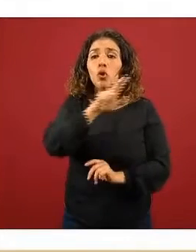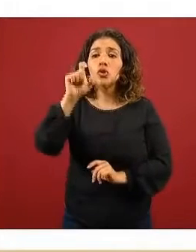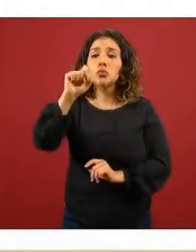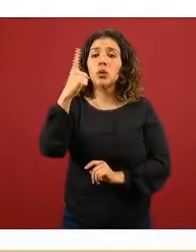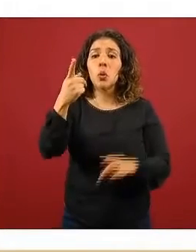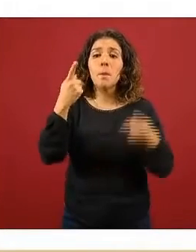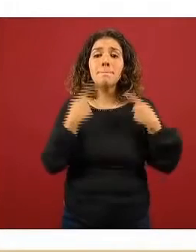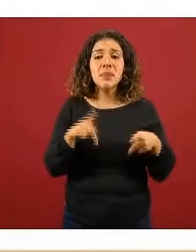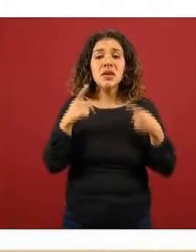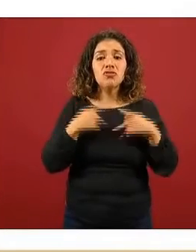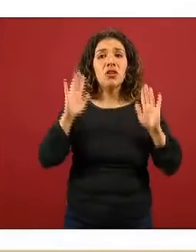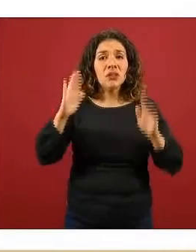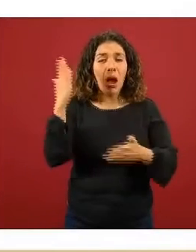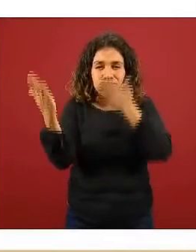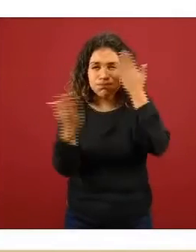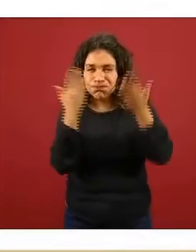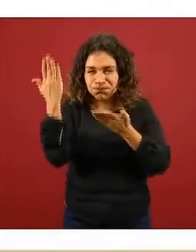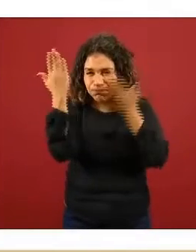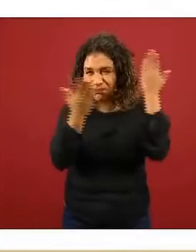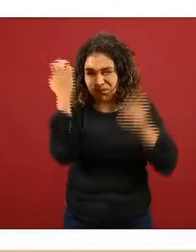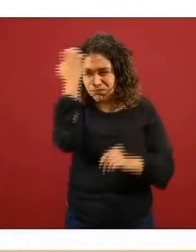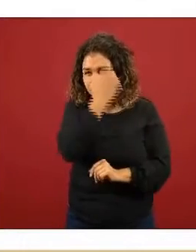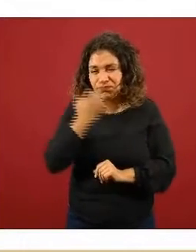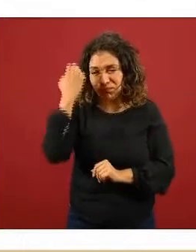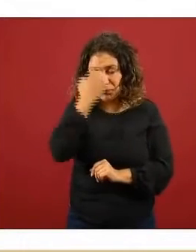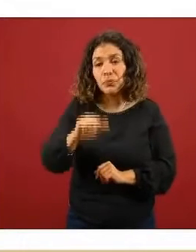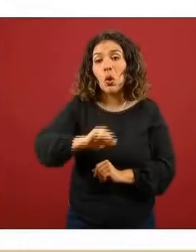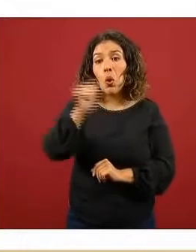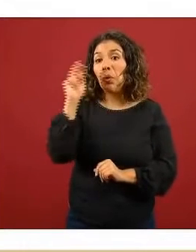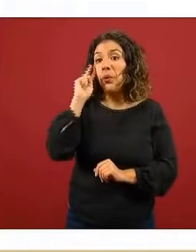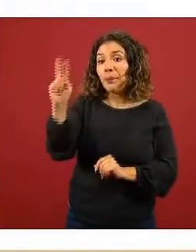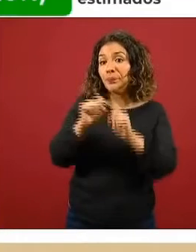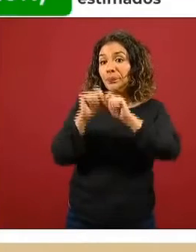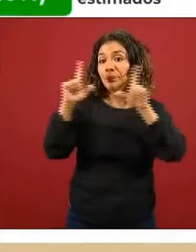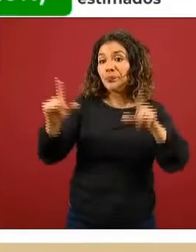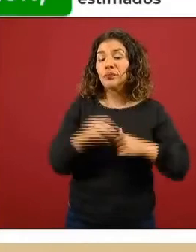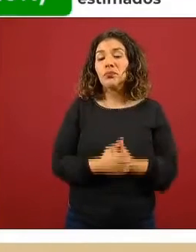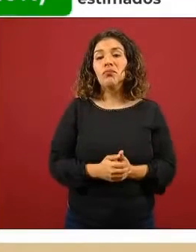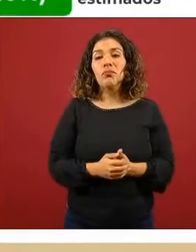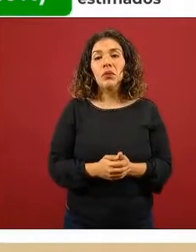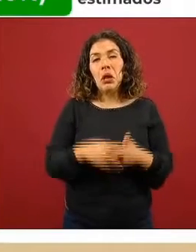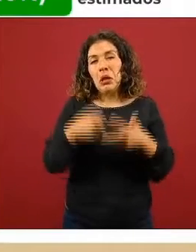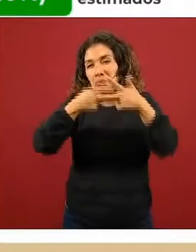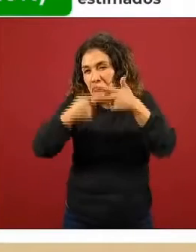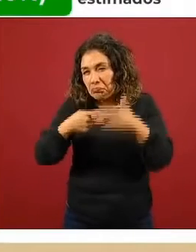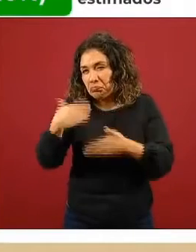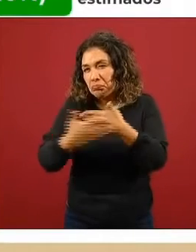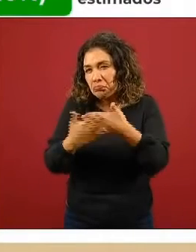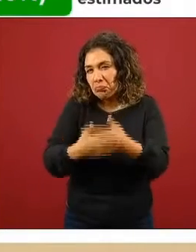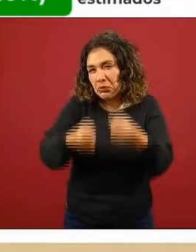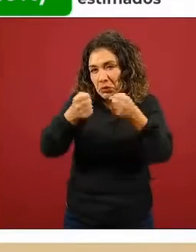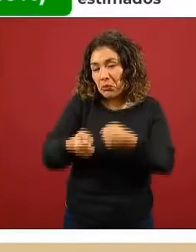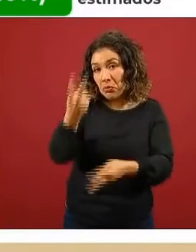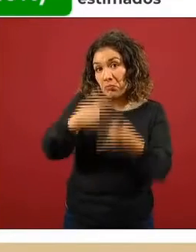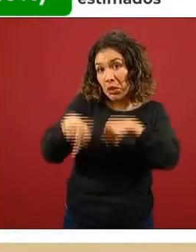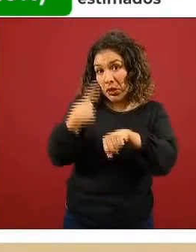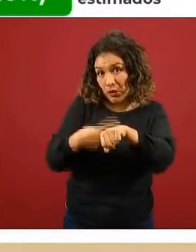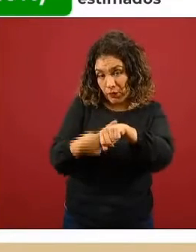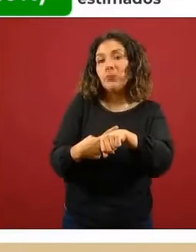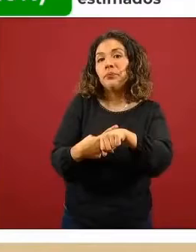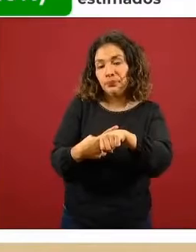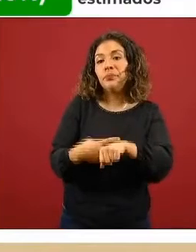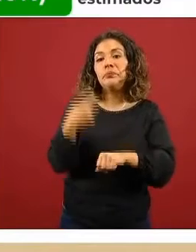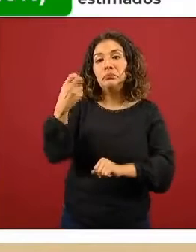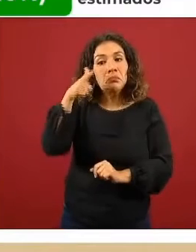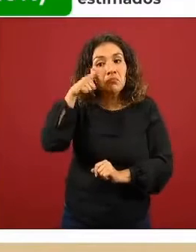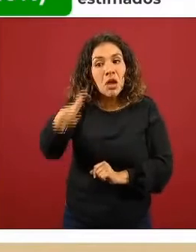51.821 son las personas estudiadas. Veamos el siguiente gráfico, que son los casos estimados, y aquí podemos ver más claramente cómo a